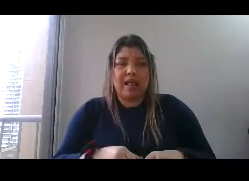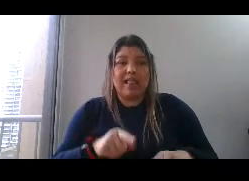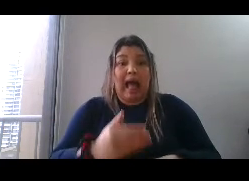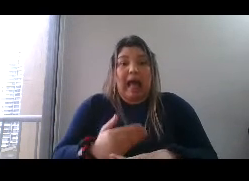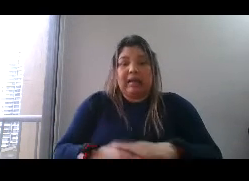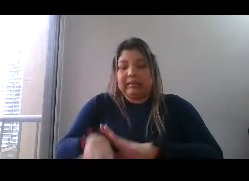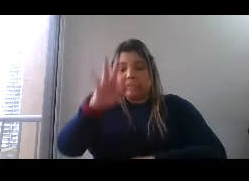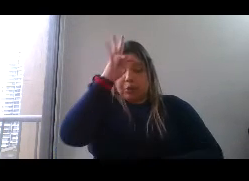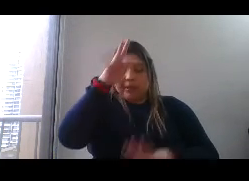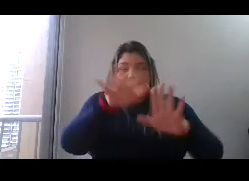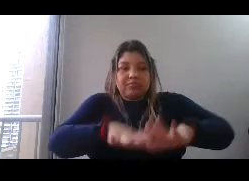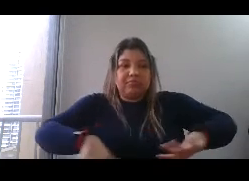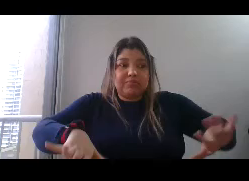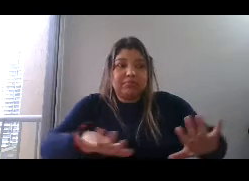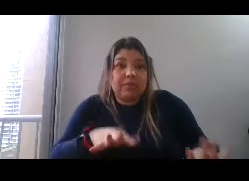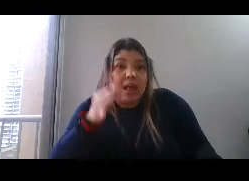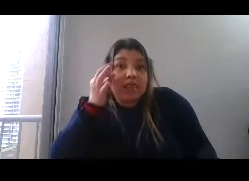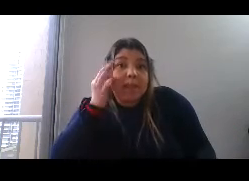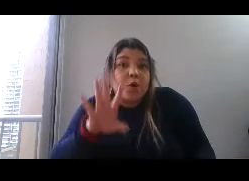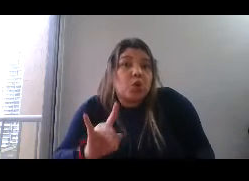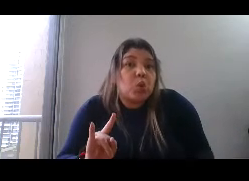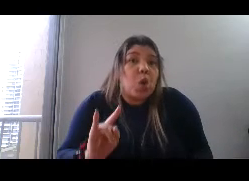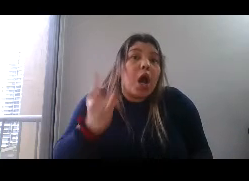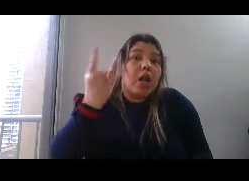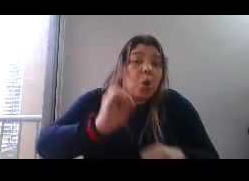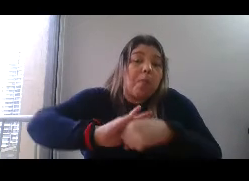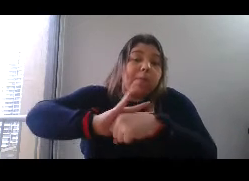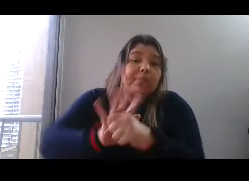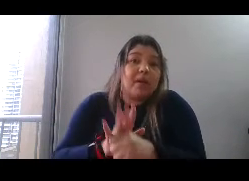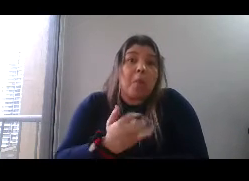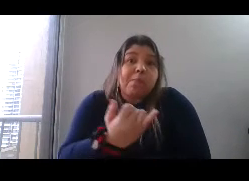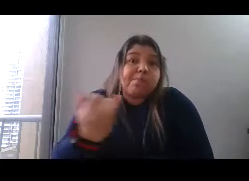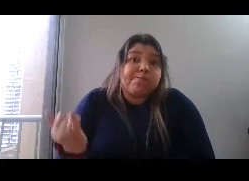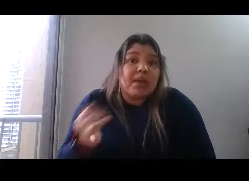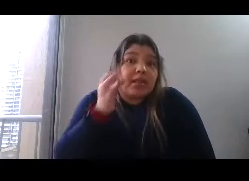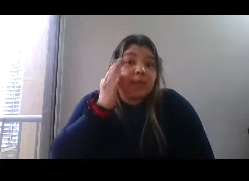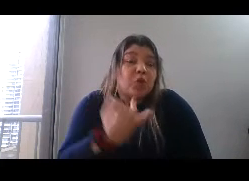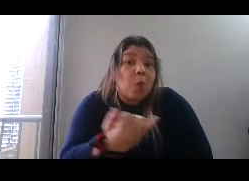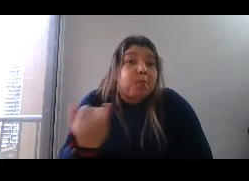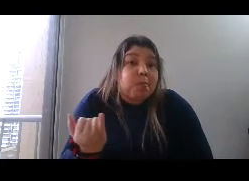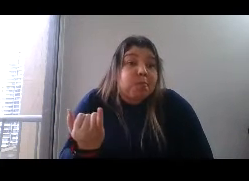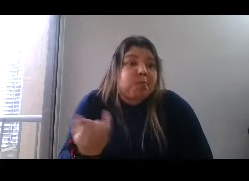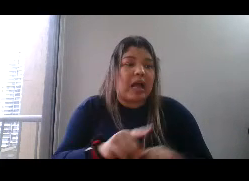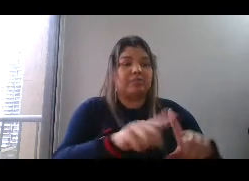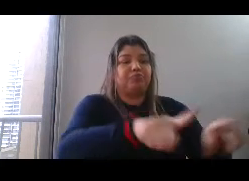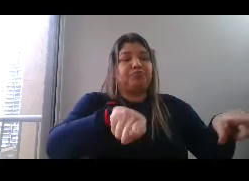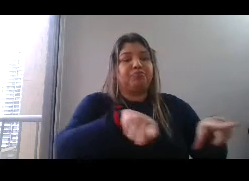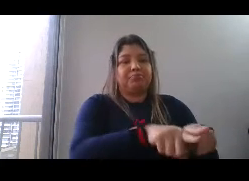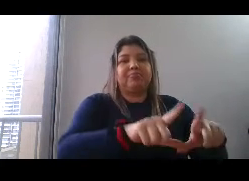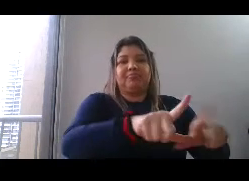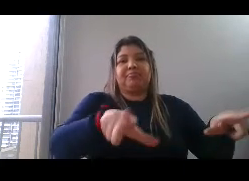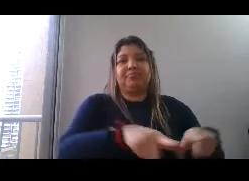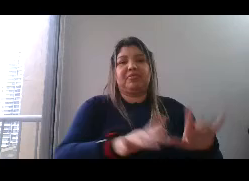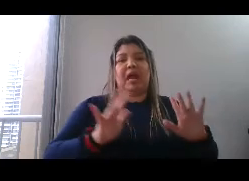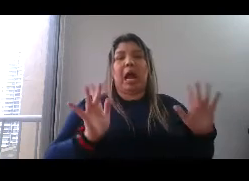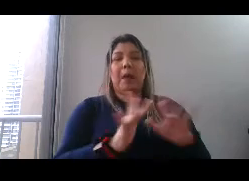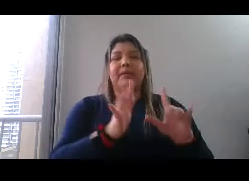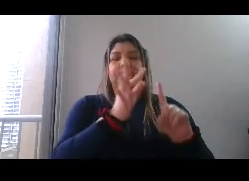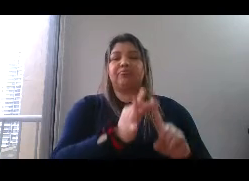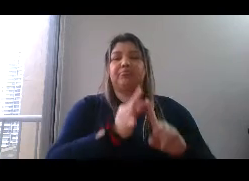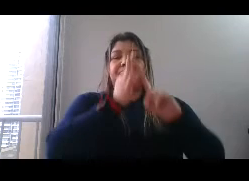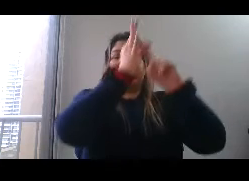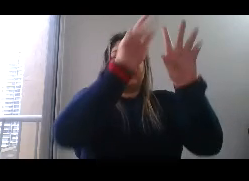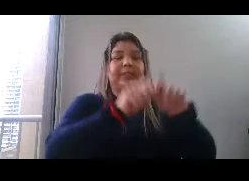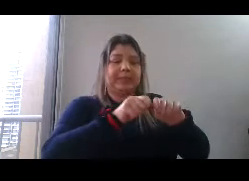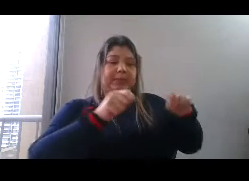de pacientes sospechosos de COVID-19. Debe tener un consultorio, un área